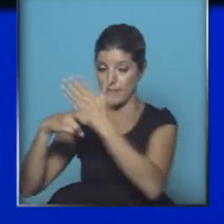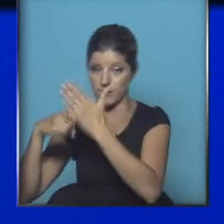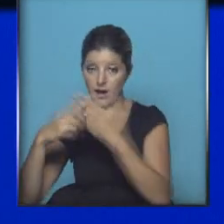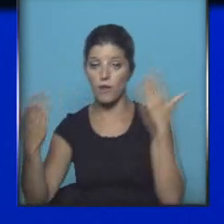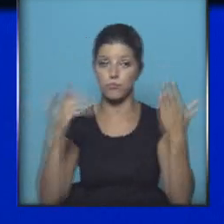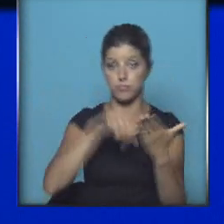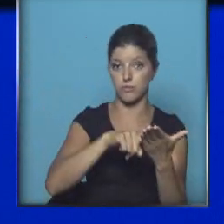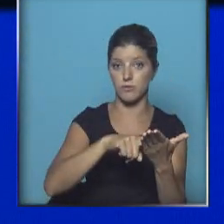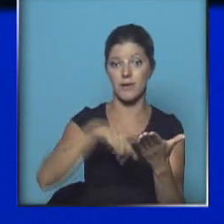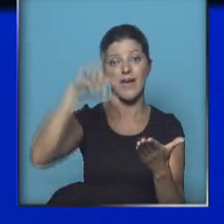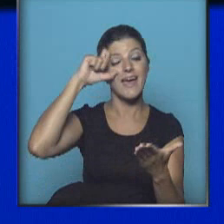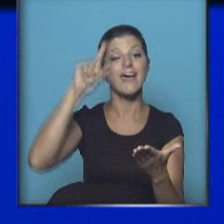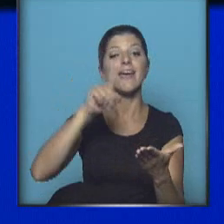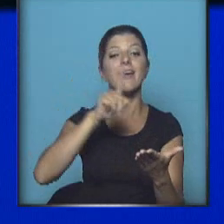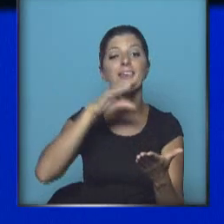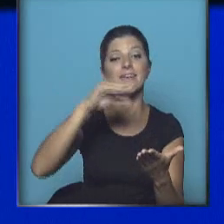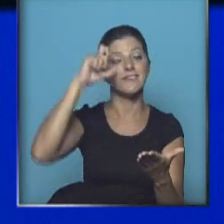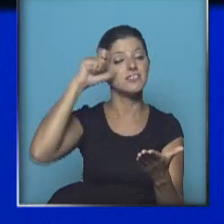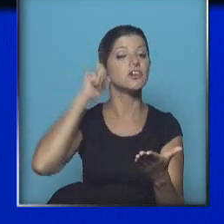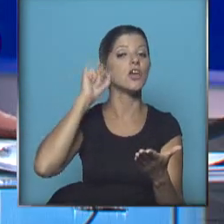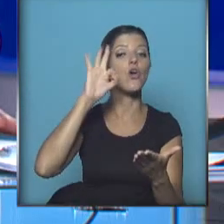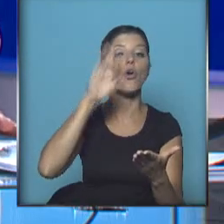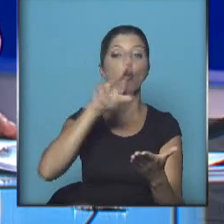del brigadier Echegoyen, que